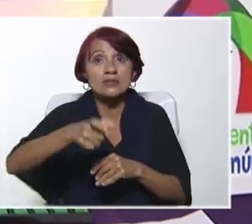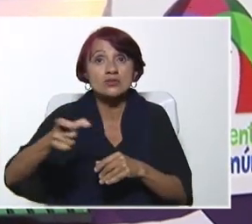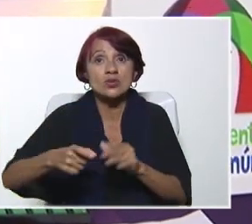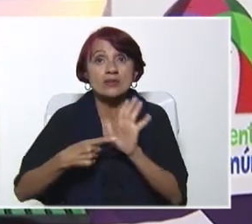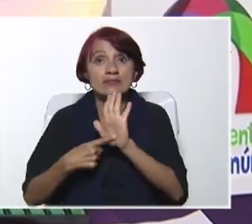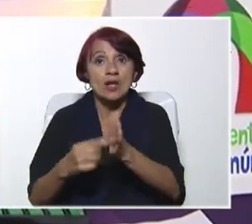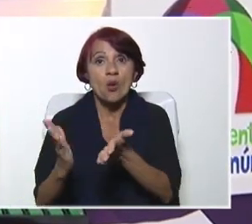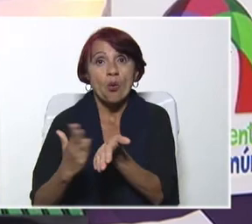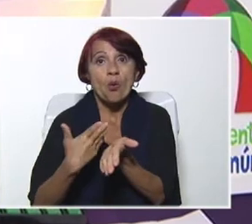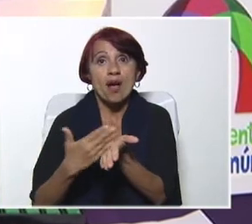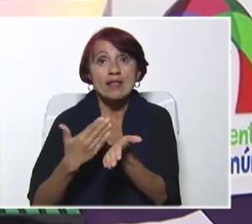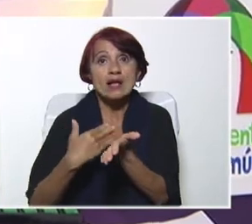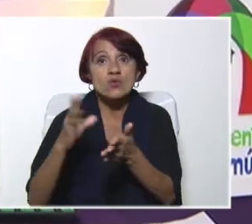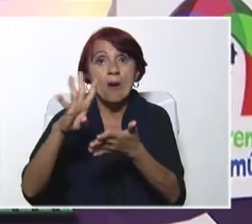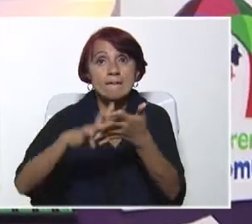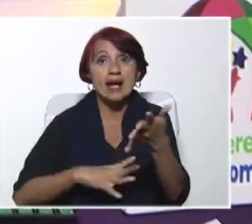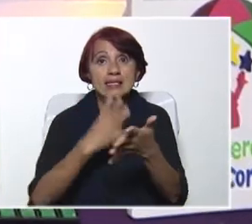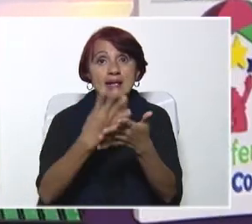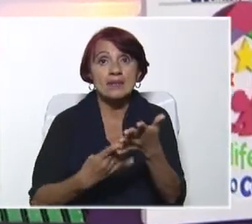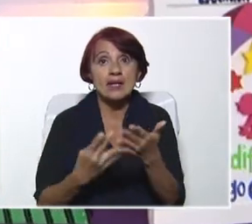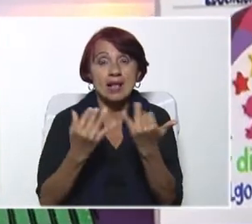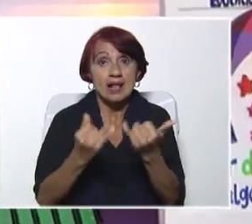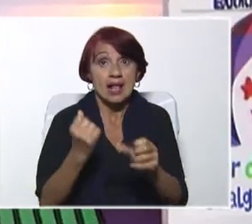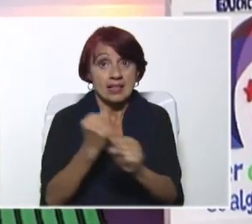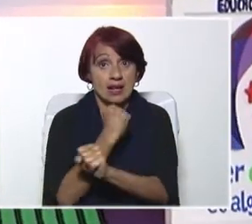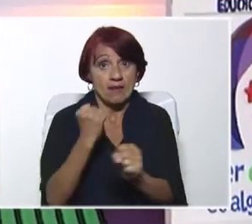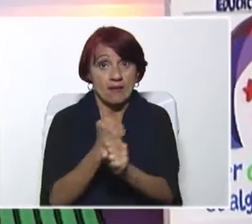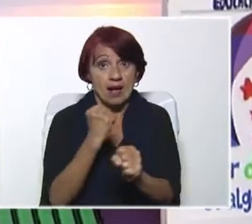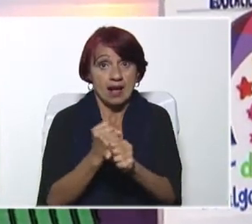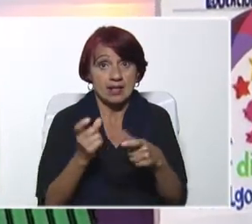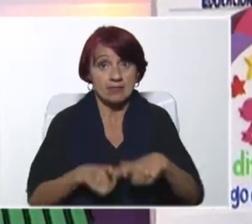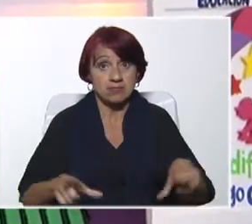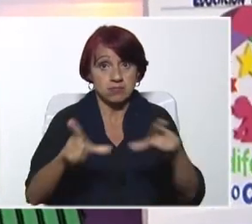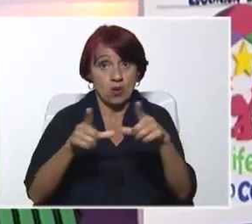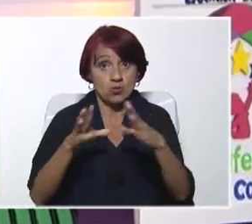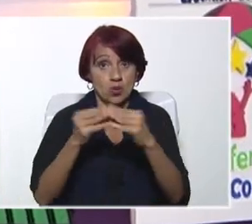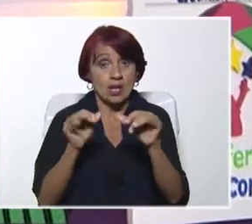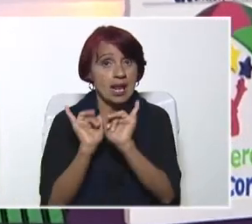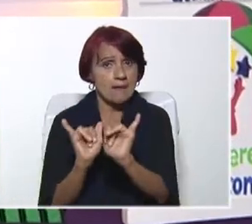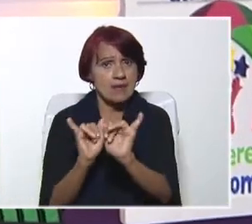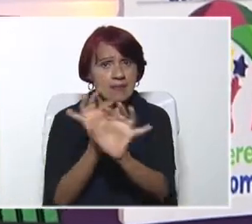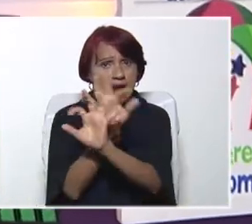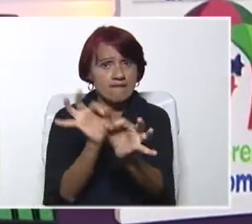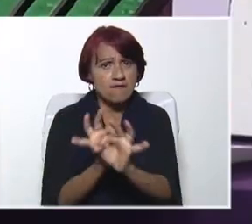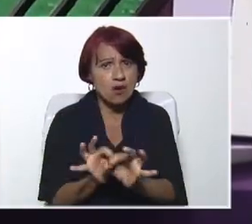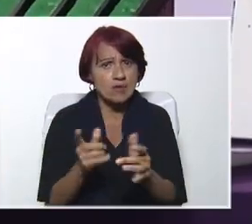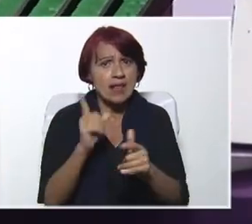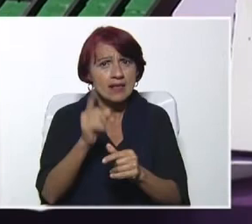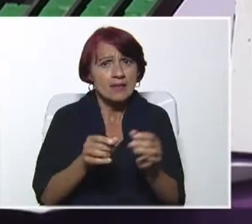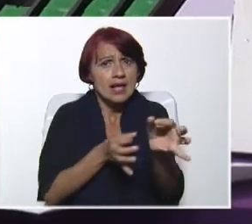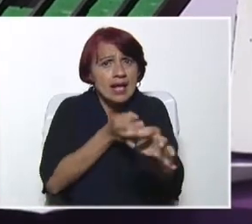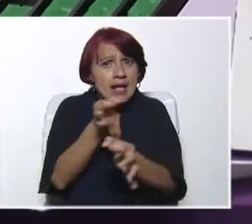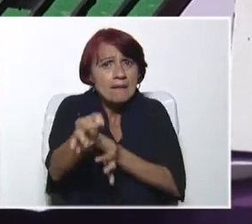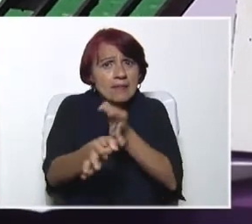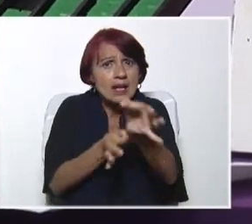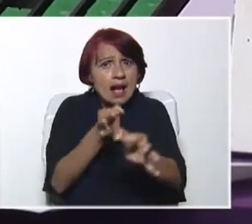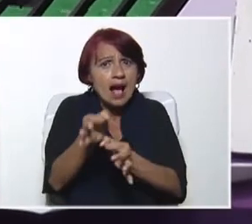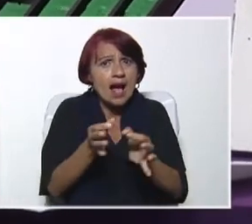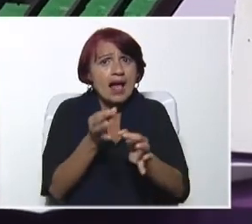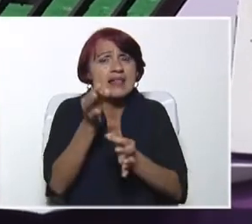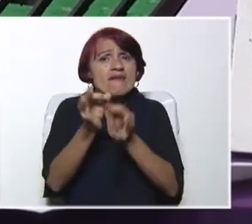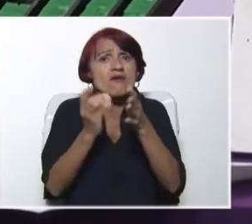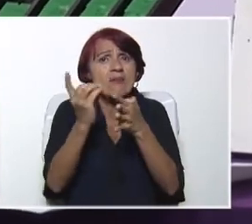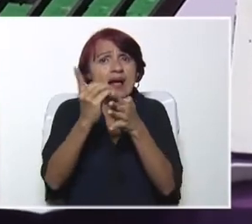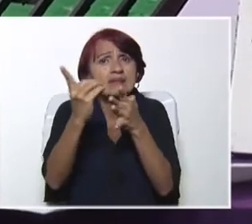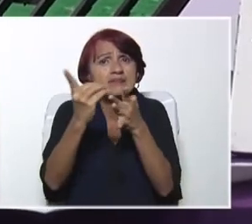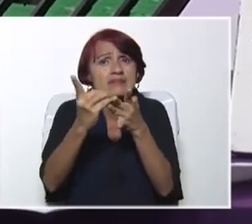su cuaderno de matemática al momento de trabajar en esta área. Y de la misma forma debemos explicar en forma